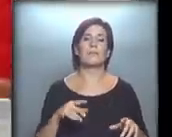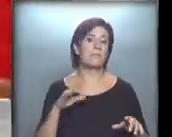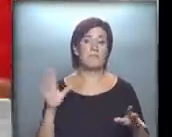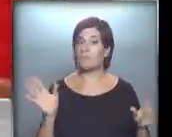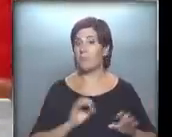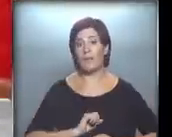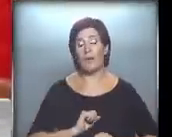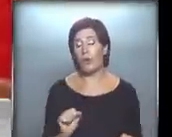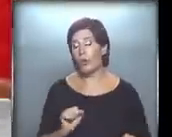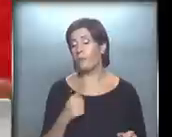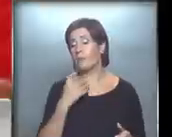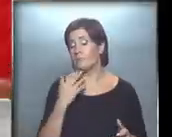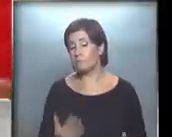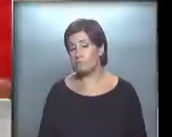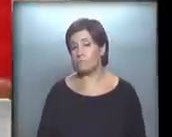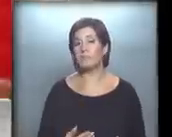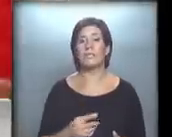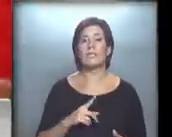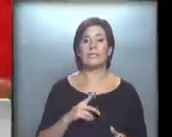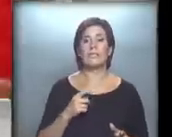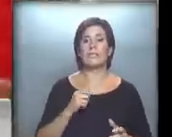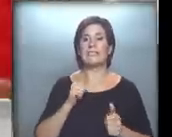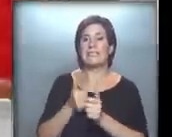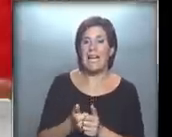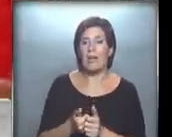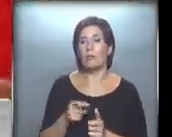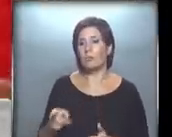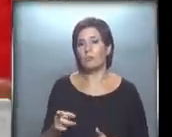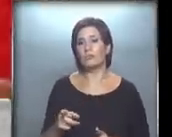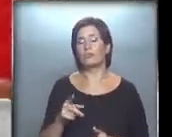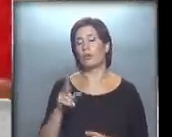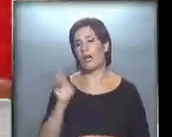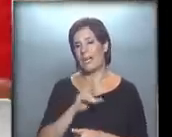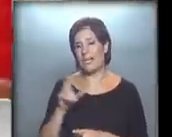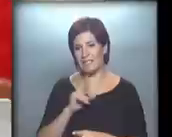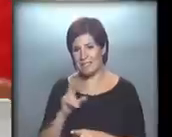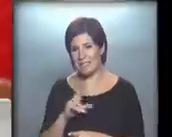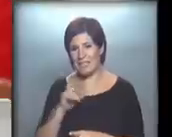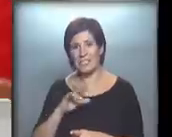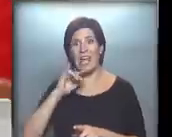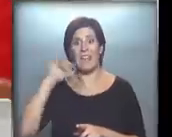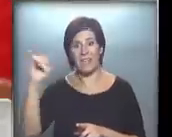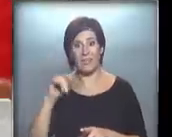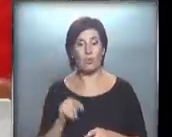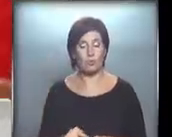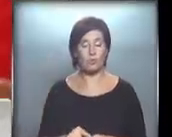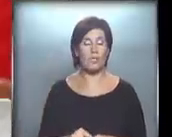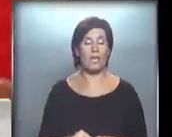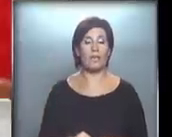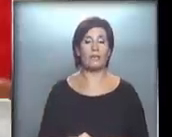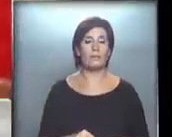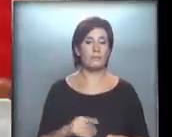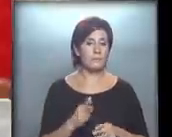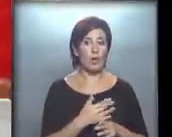momento Aparentemente hubo un intento de abuso o abuso eh la chica denuncia que esto sucede a su